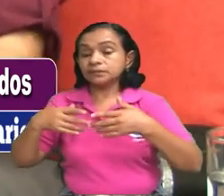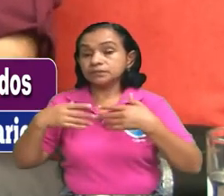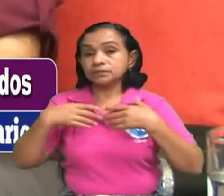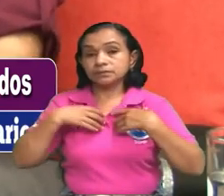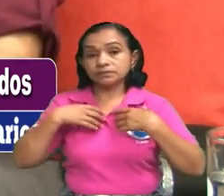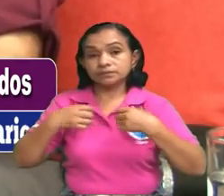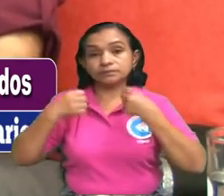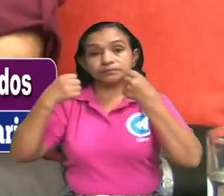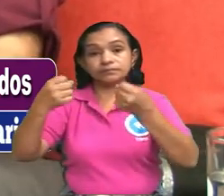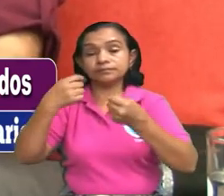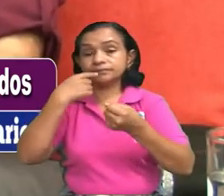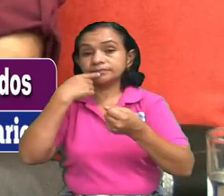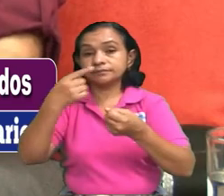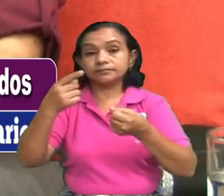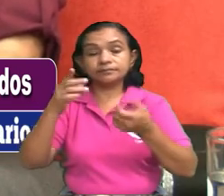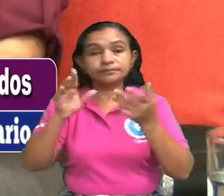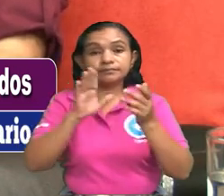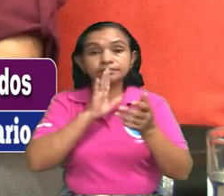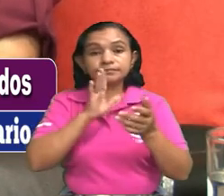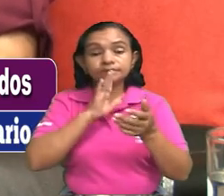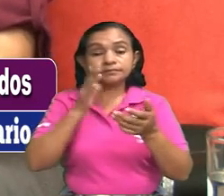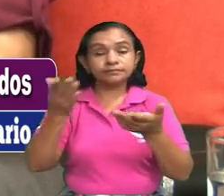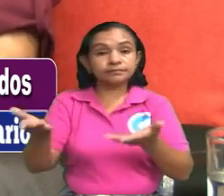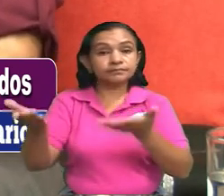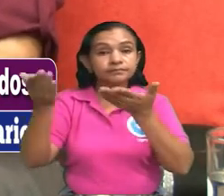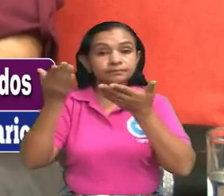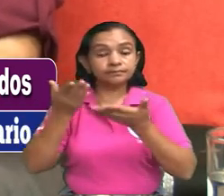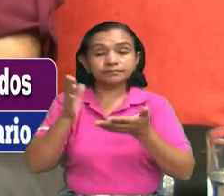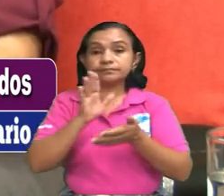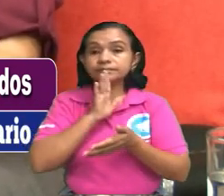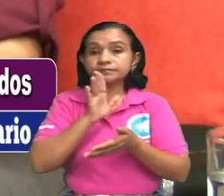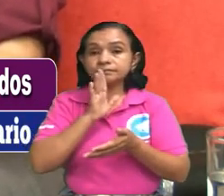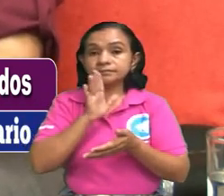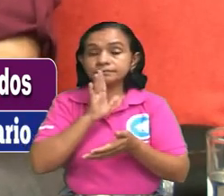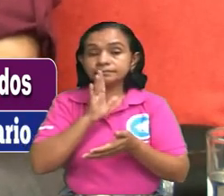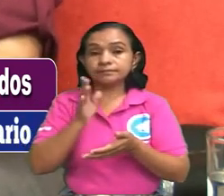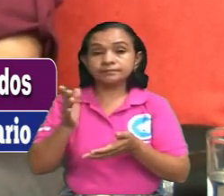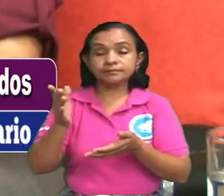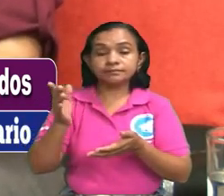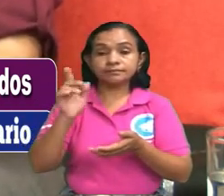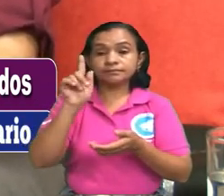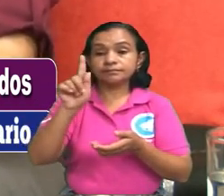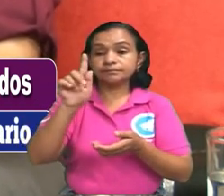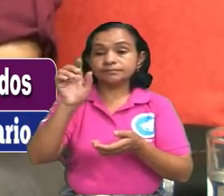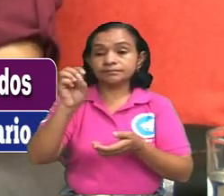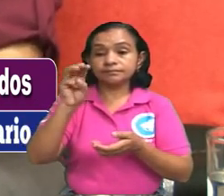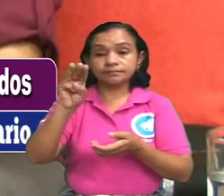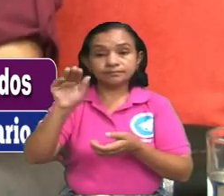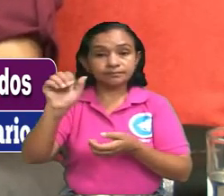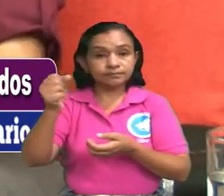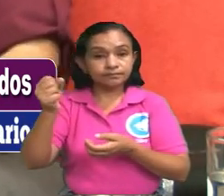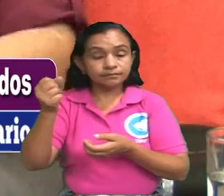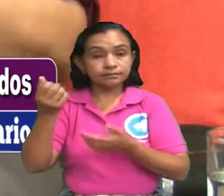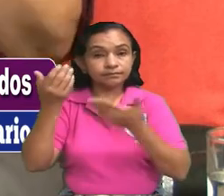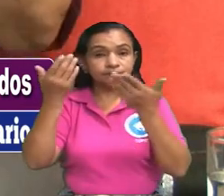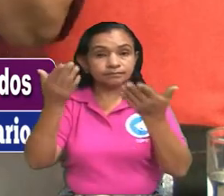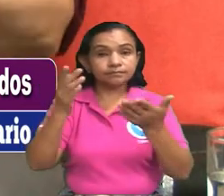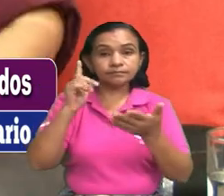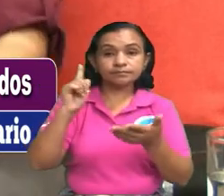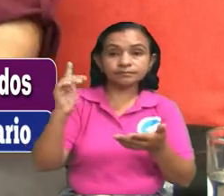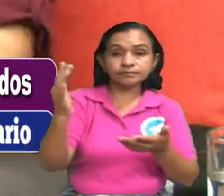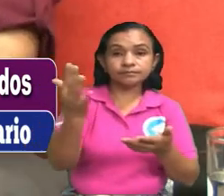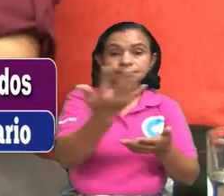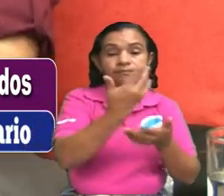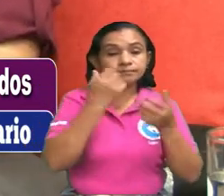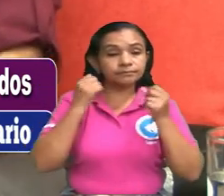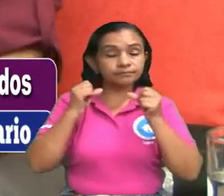basa en este legado que hoy discutimos. El legado del comandante Tomás Borges es un legado que para nosotros es